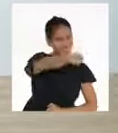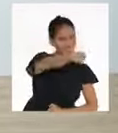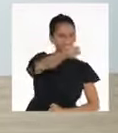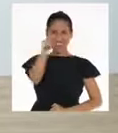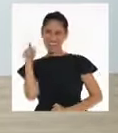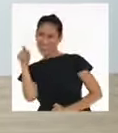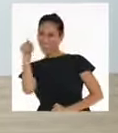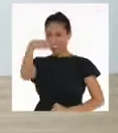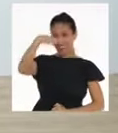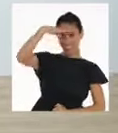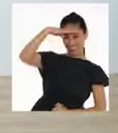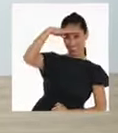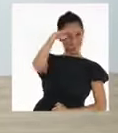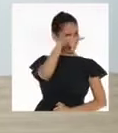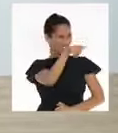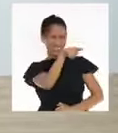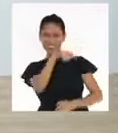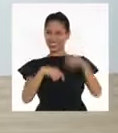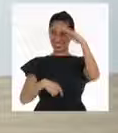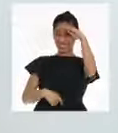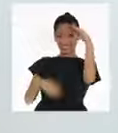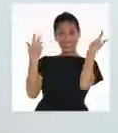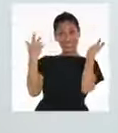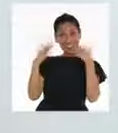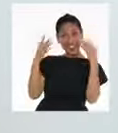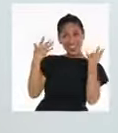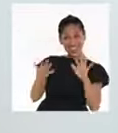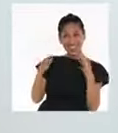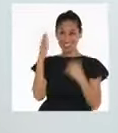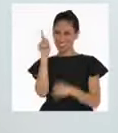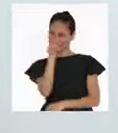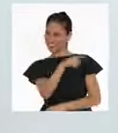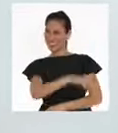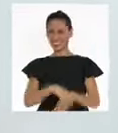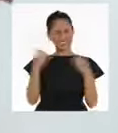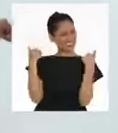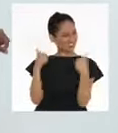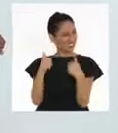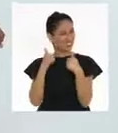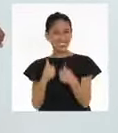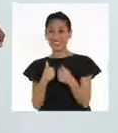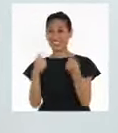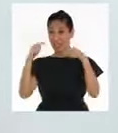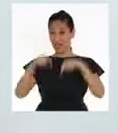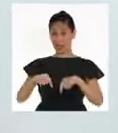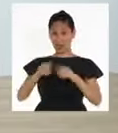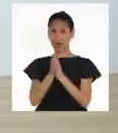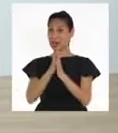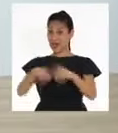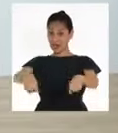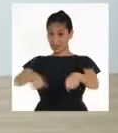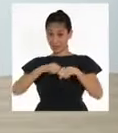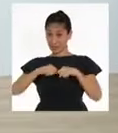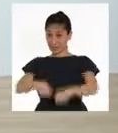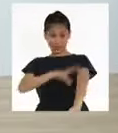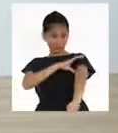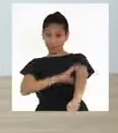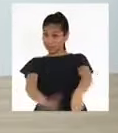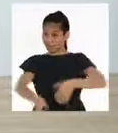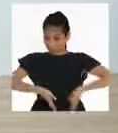señalo, busco, busco. ¿Lo tienes? ¡Bien! Eso es, así me gusta. Ahora vamos a activar las piernas. ¿Qué vamos a hacer?